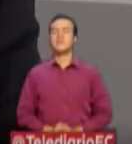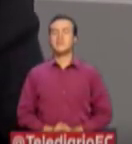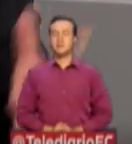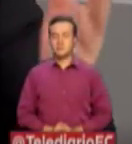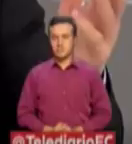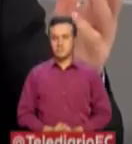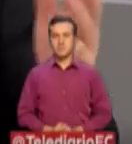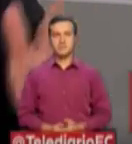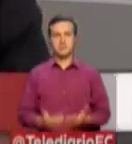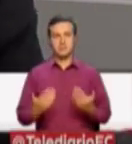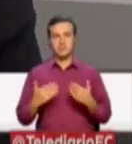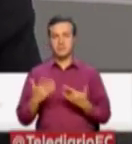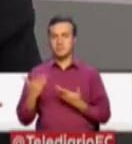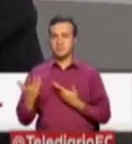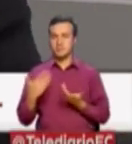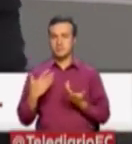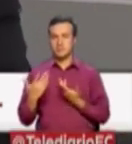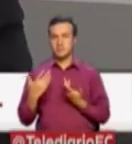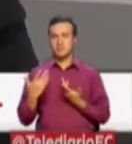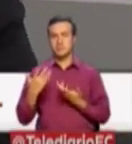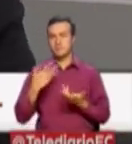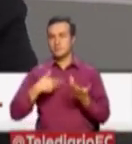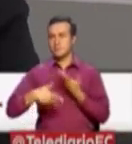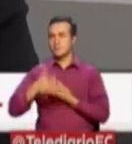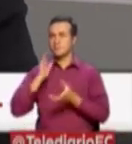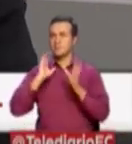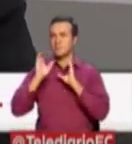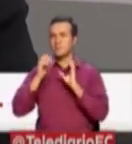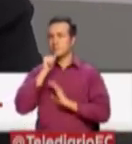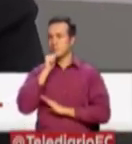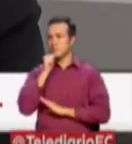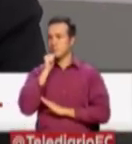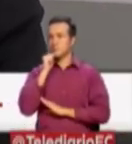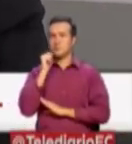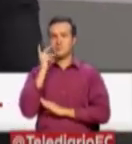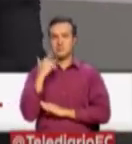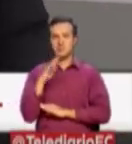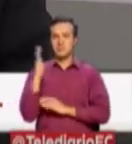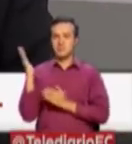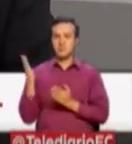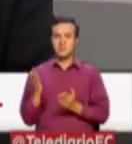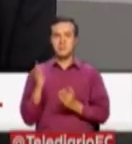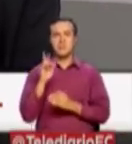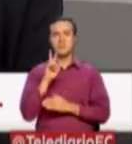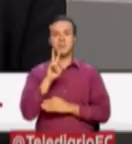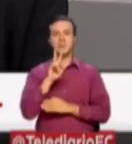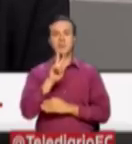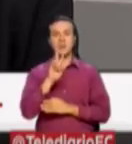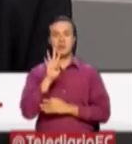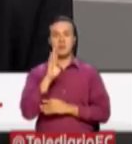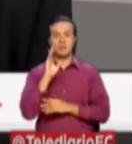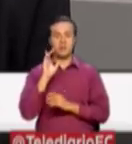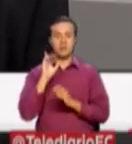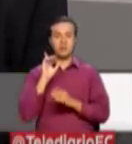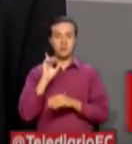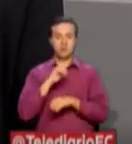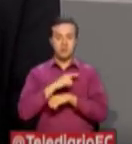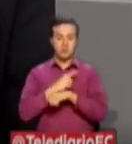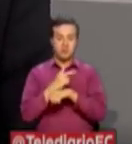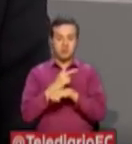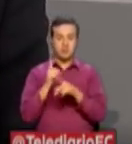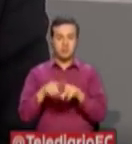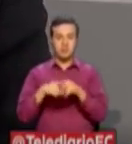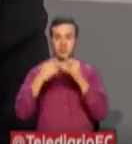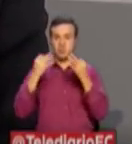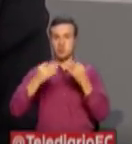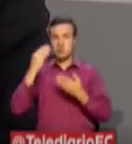bien ya estábamos aquí casi enfrascados en una entrevista con nuestro invitado a menos de 24 horas para que inicie el proceso de enjuiciamiento